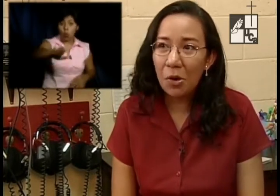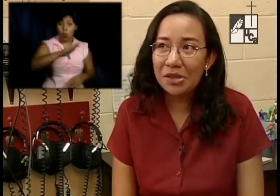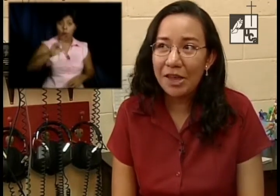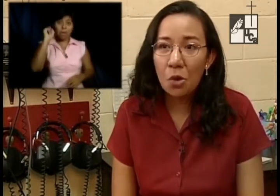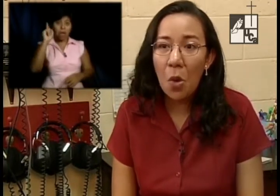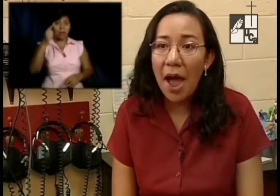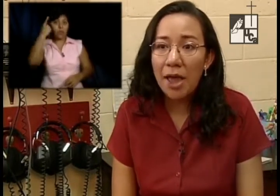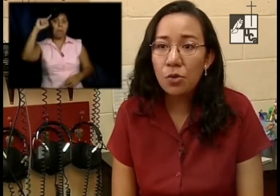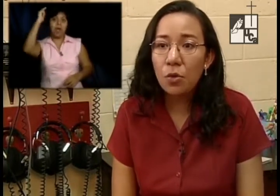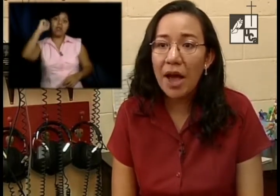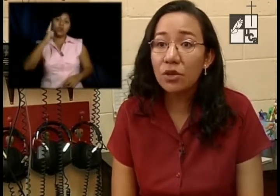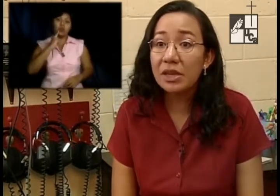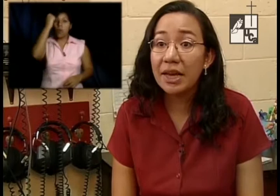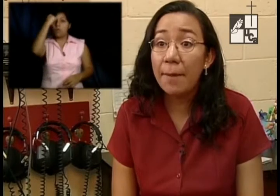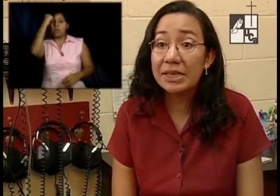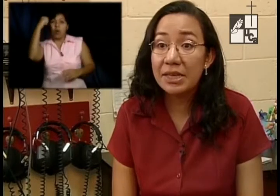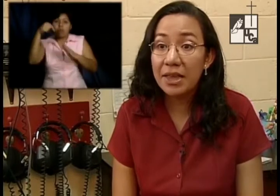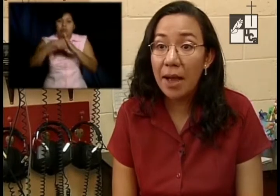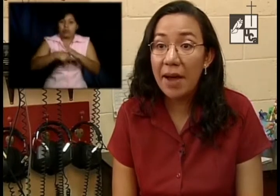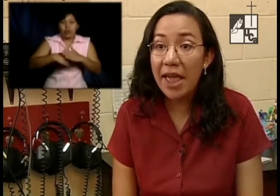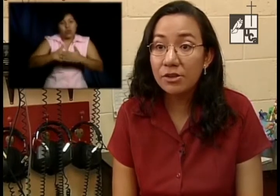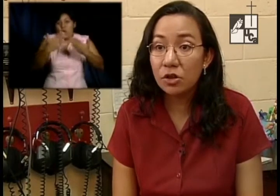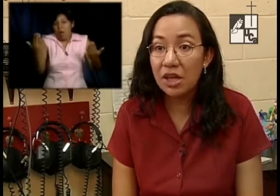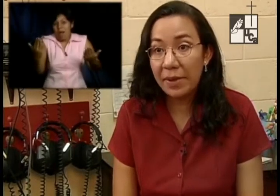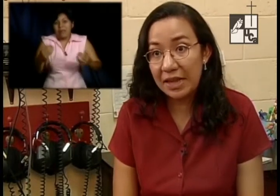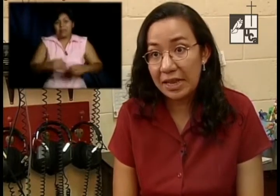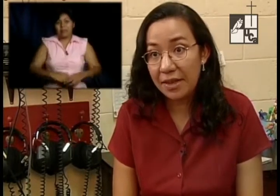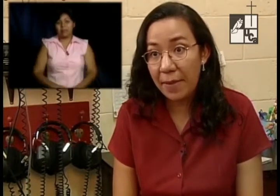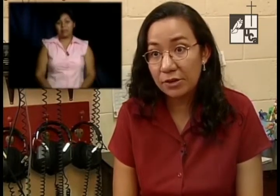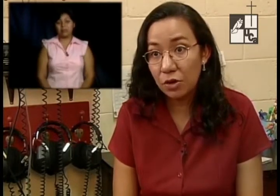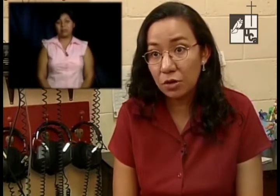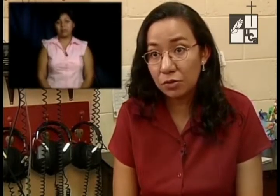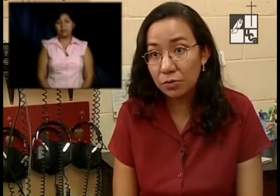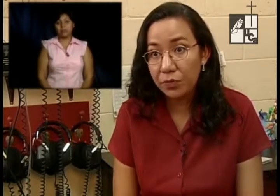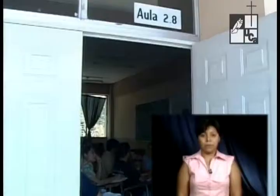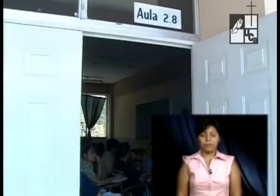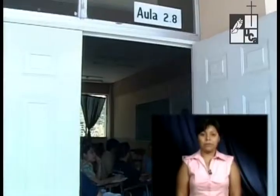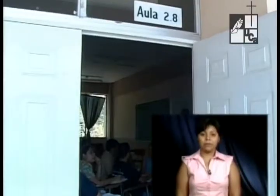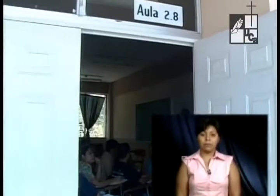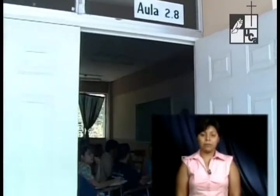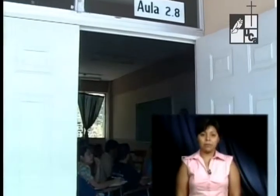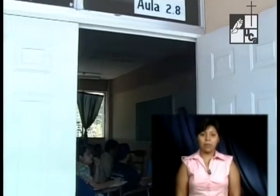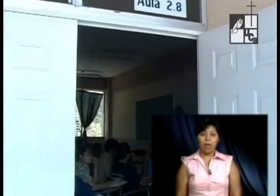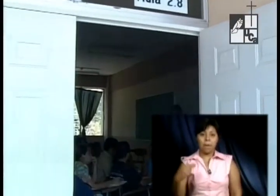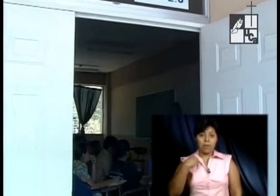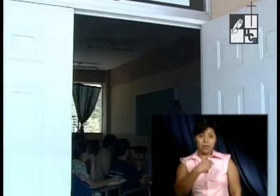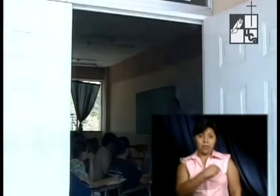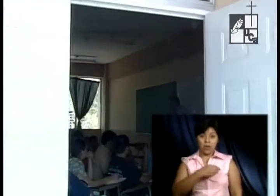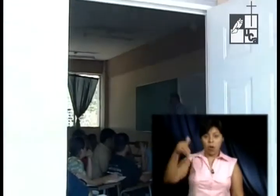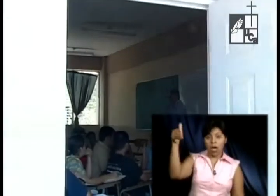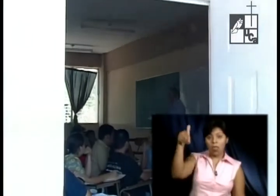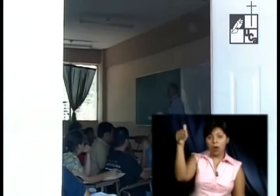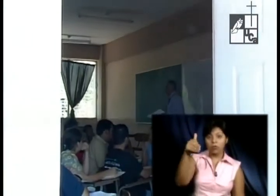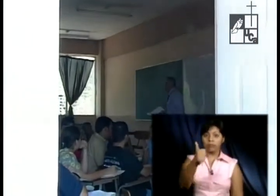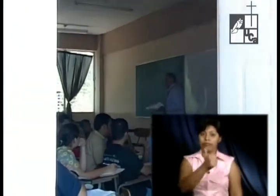Otra cosa, no hay un lugar donde se capaciten a maestros especialistas para sordos. El Ministerio de